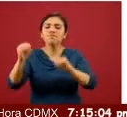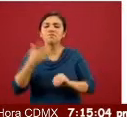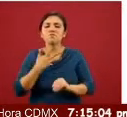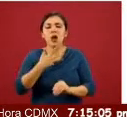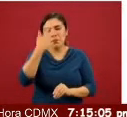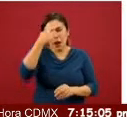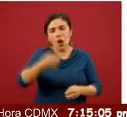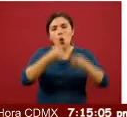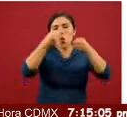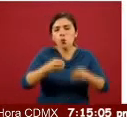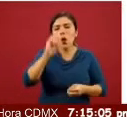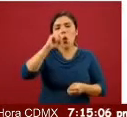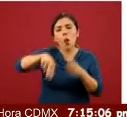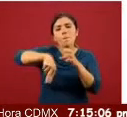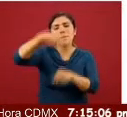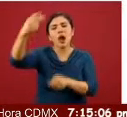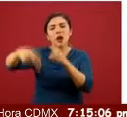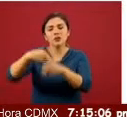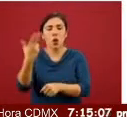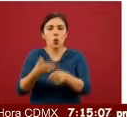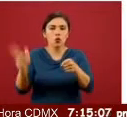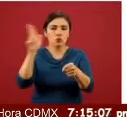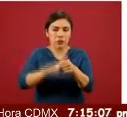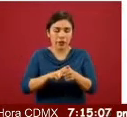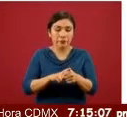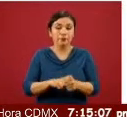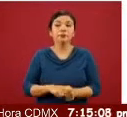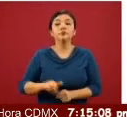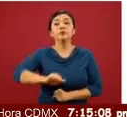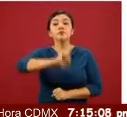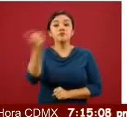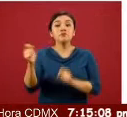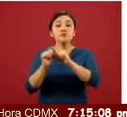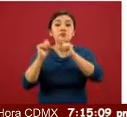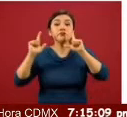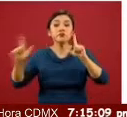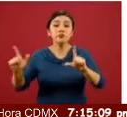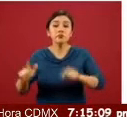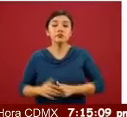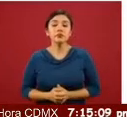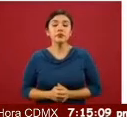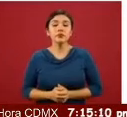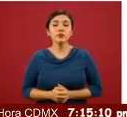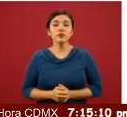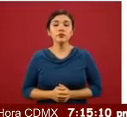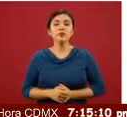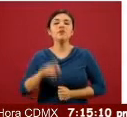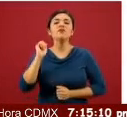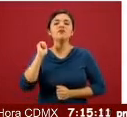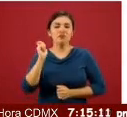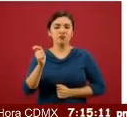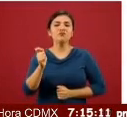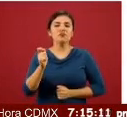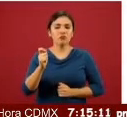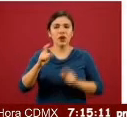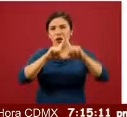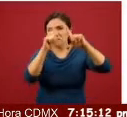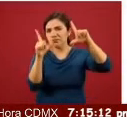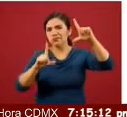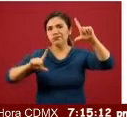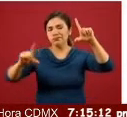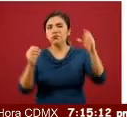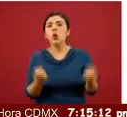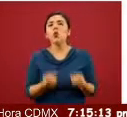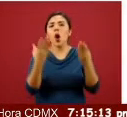ocupación o disponibilidad. Si vemos la siguiente diapositiva, tenemos la distribución nacional.